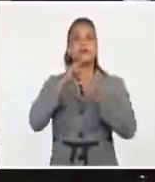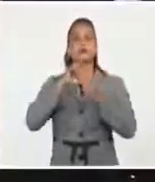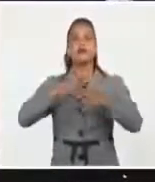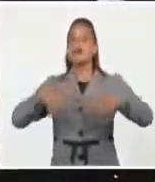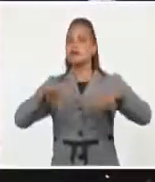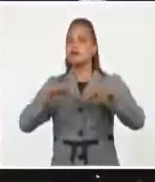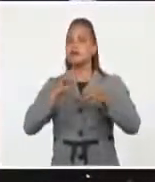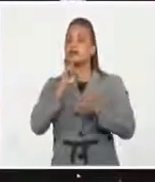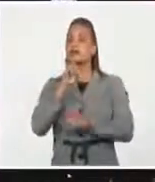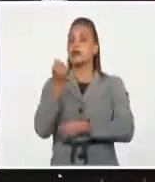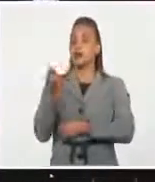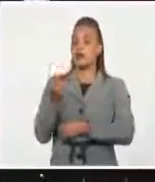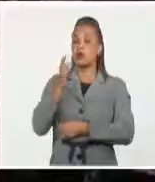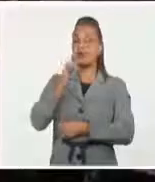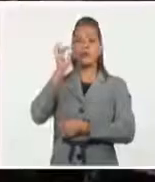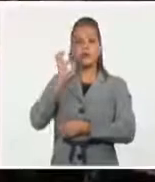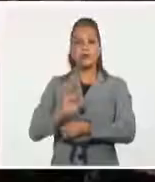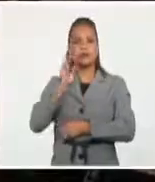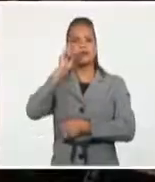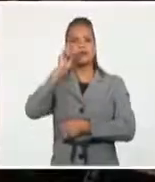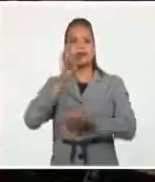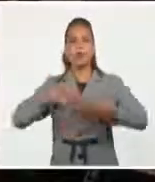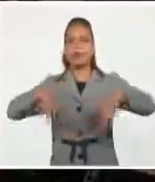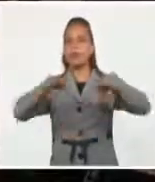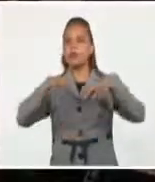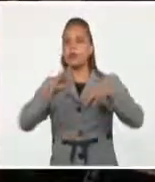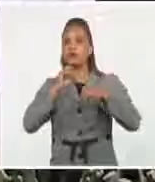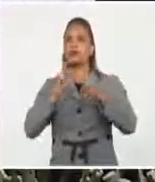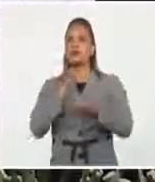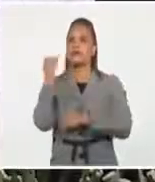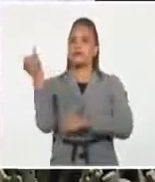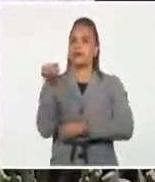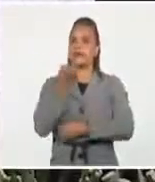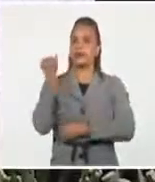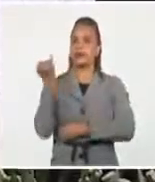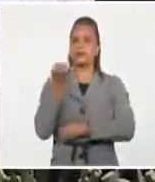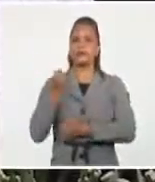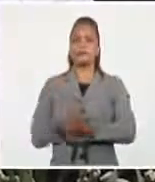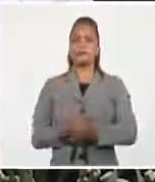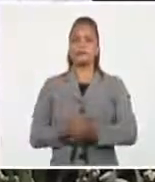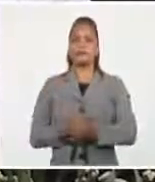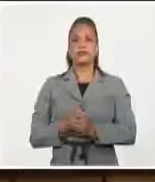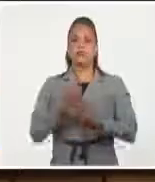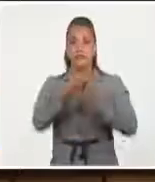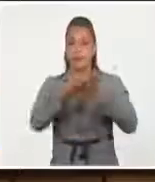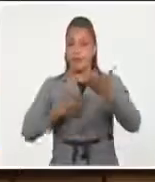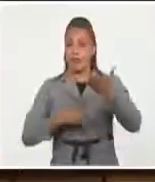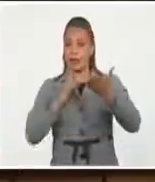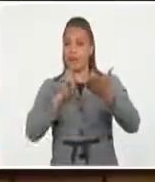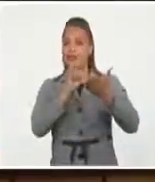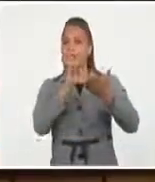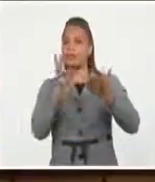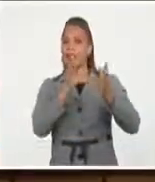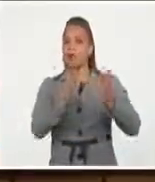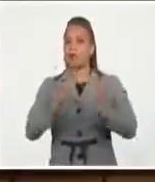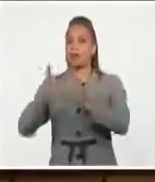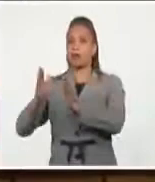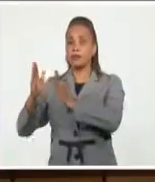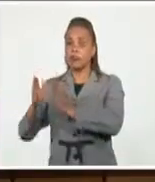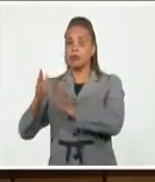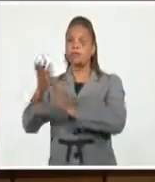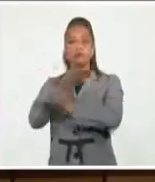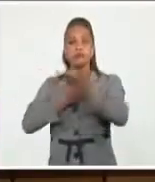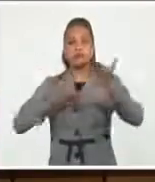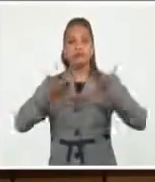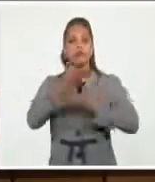mirada puesta también en el complejo contexto internacional. Según la agenda prevista, 3 comisiones de trabajo enfocarán sus debates